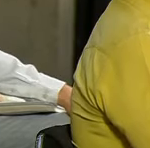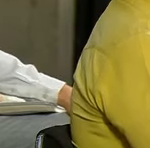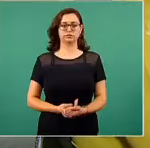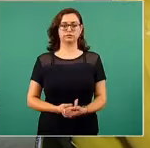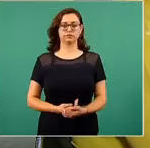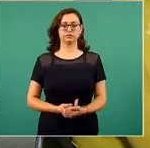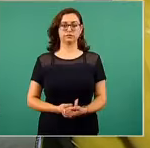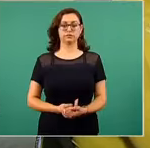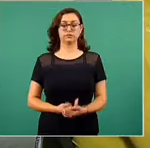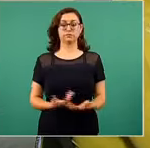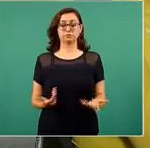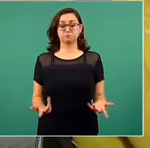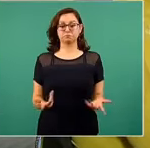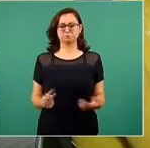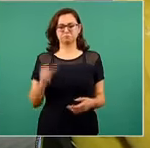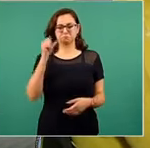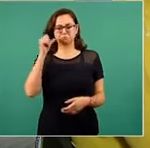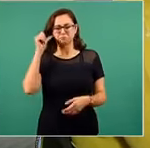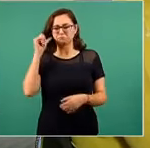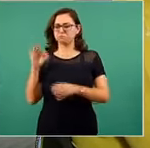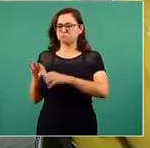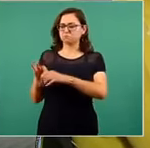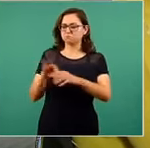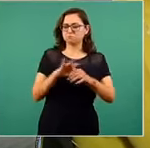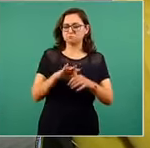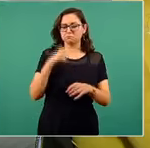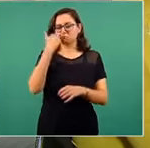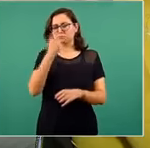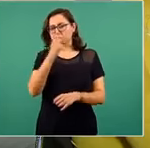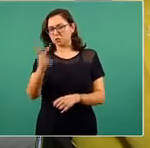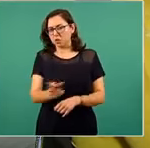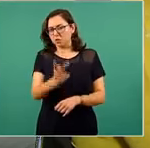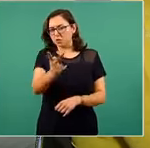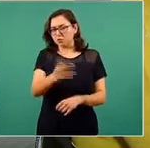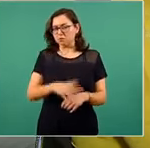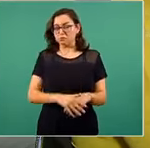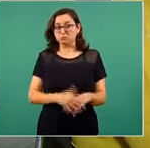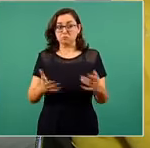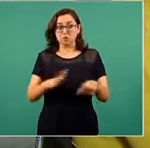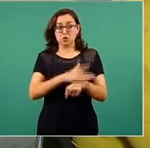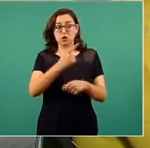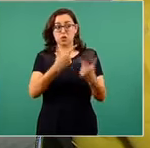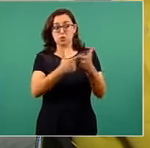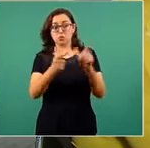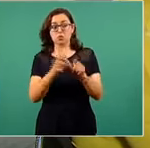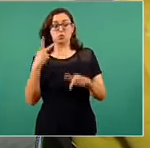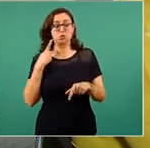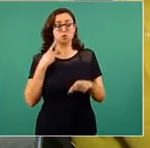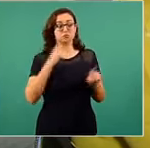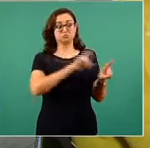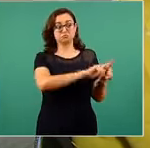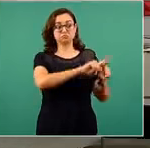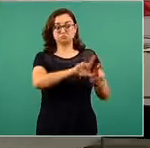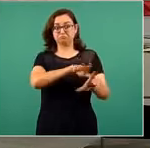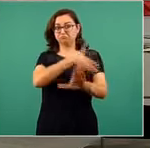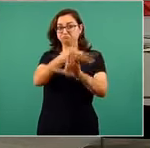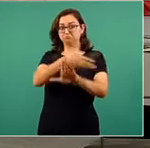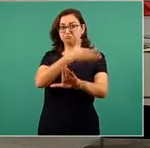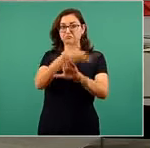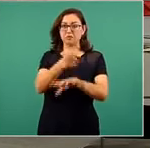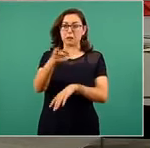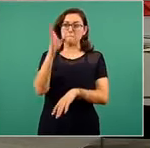salud. Preguntarle qué corresponsabilidad se tuvo en los resultados que se tuvieron en la jornada electoral de ayer, si